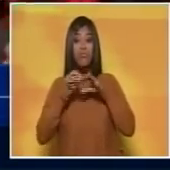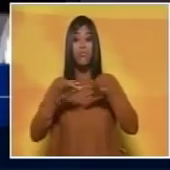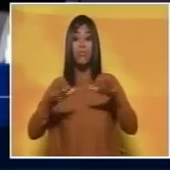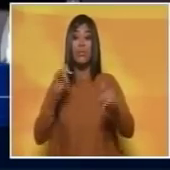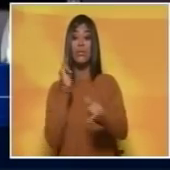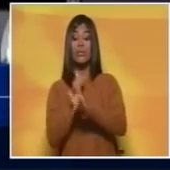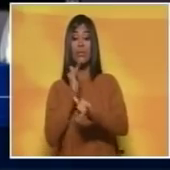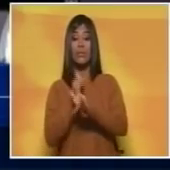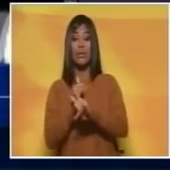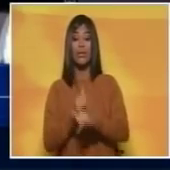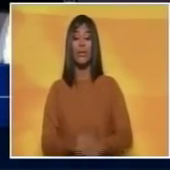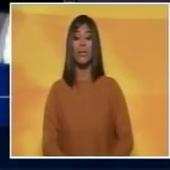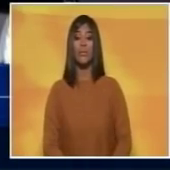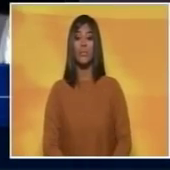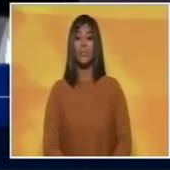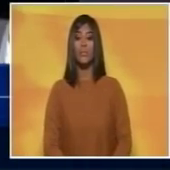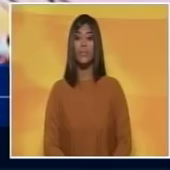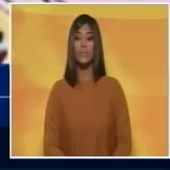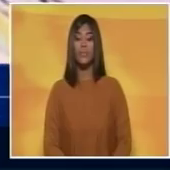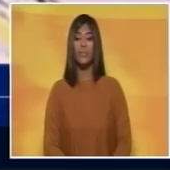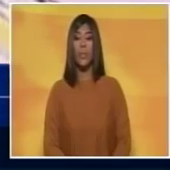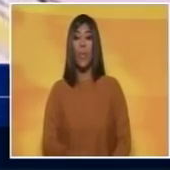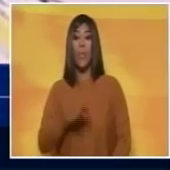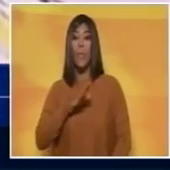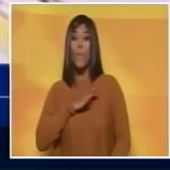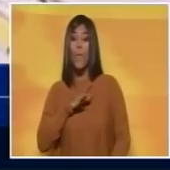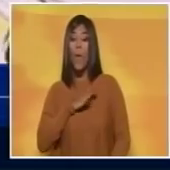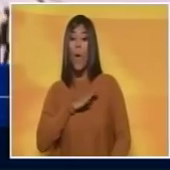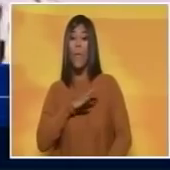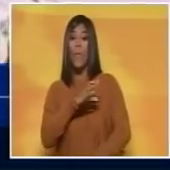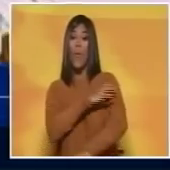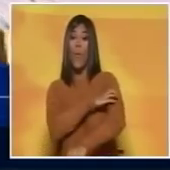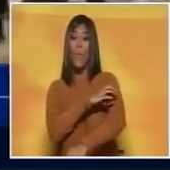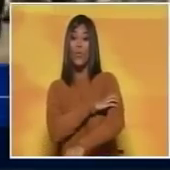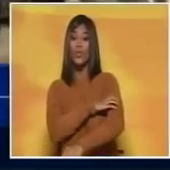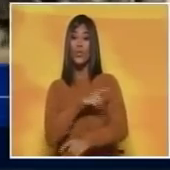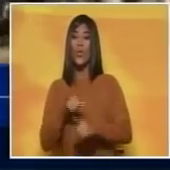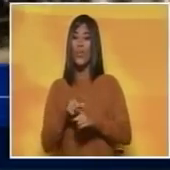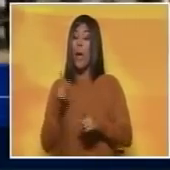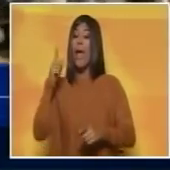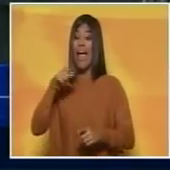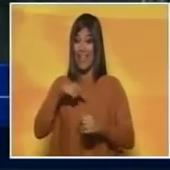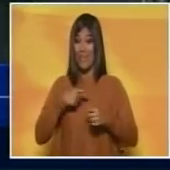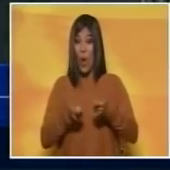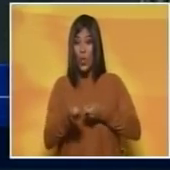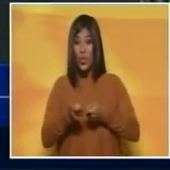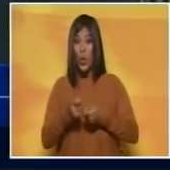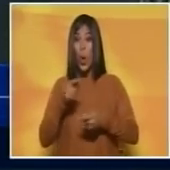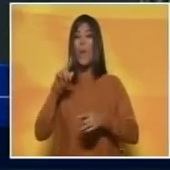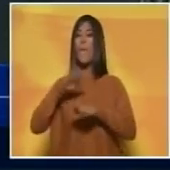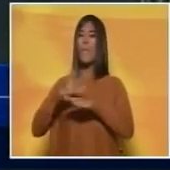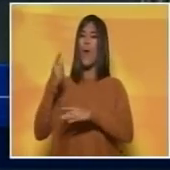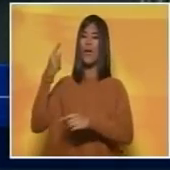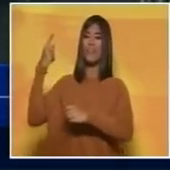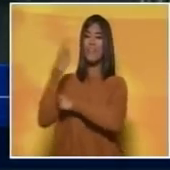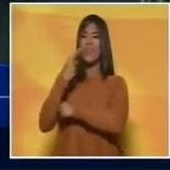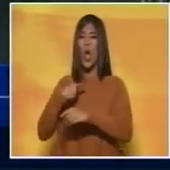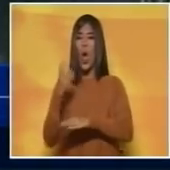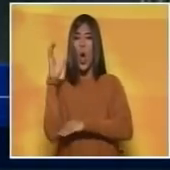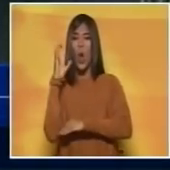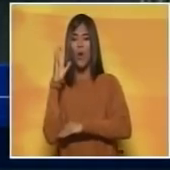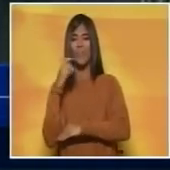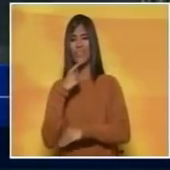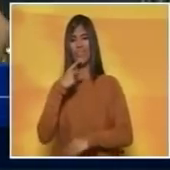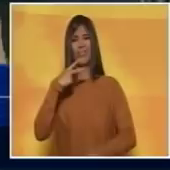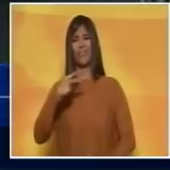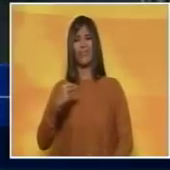sociales de la extrema derecha de que eso obedeció a presiones del gobierno de Colombia. En lo absoluto, Dair. en lo absoluto. Es